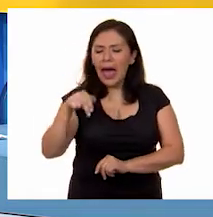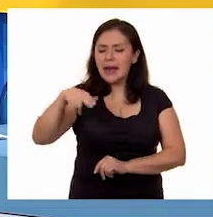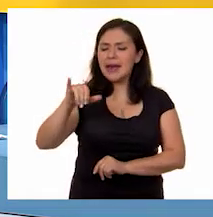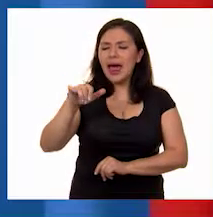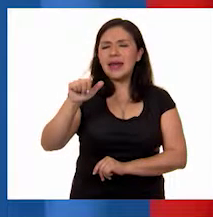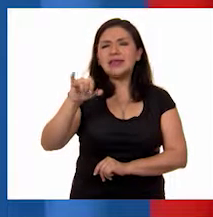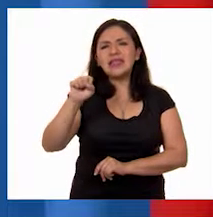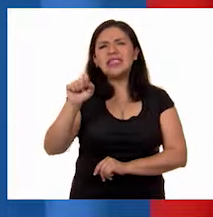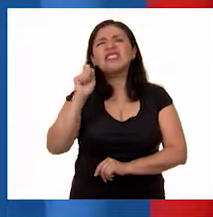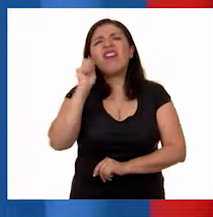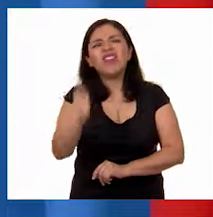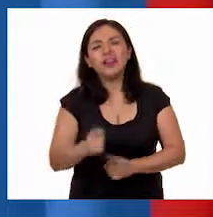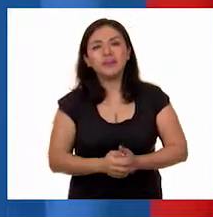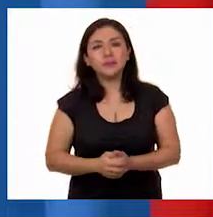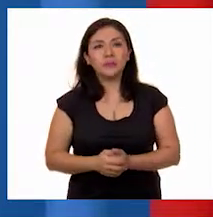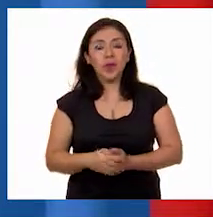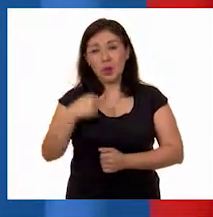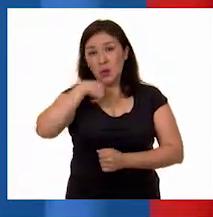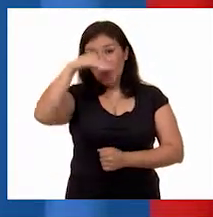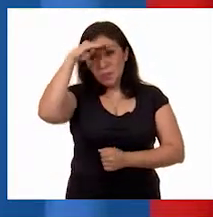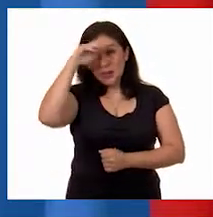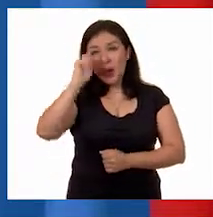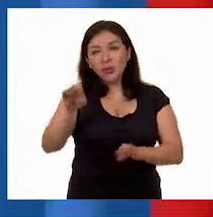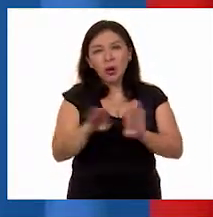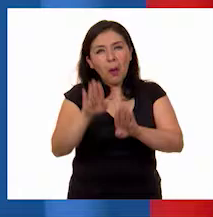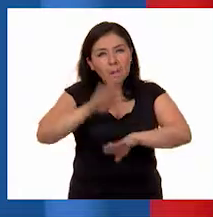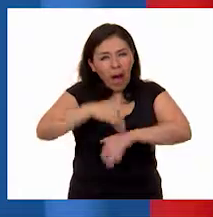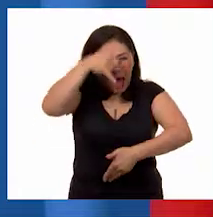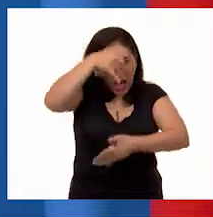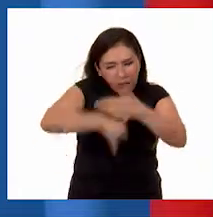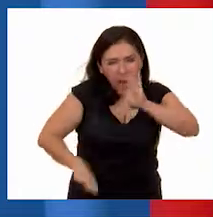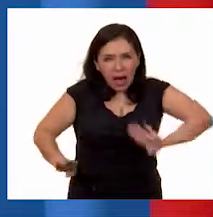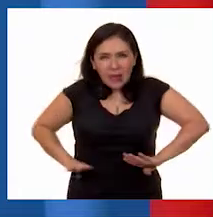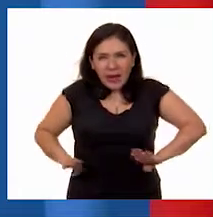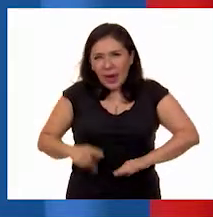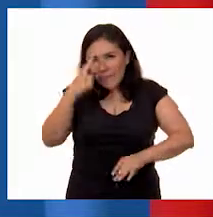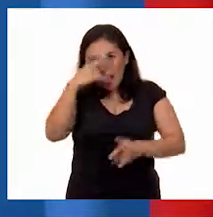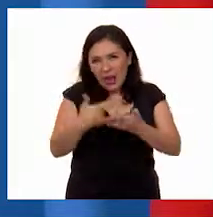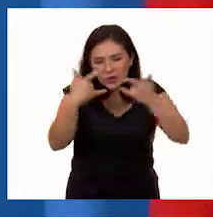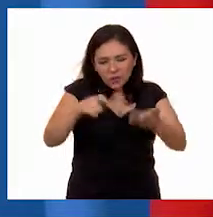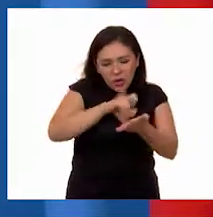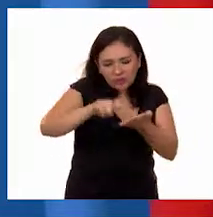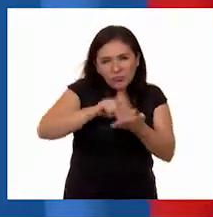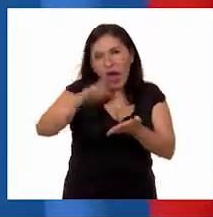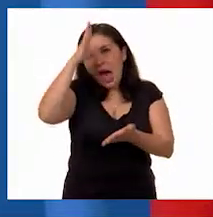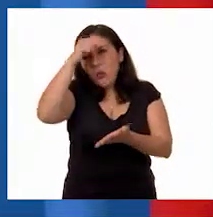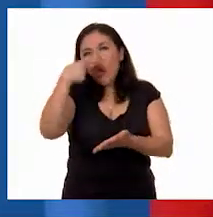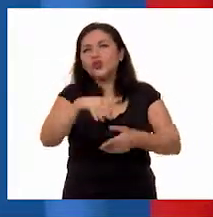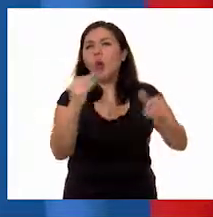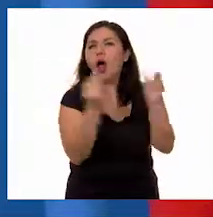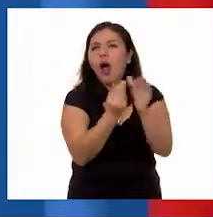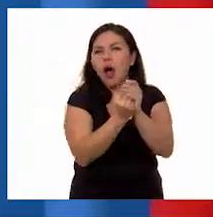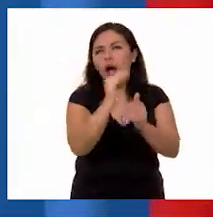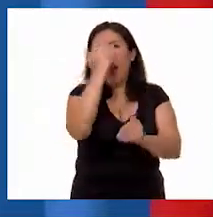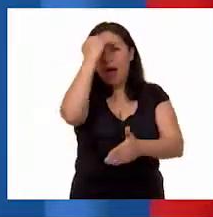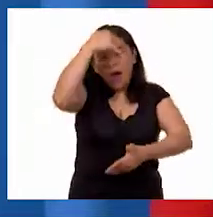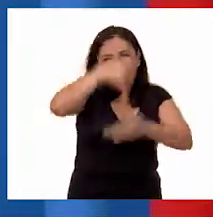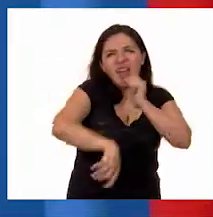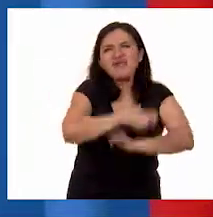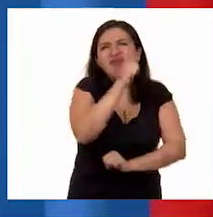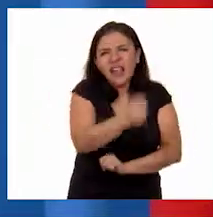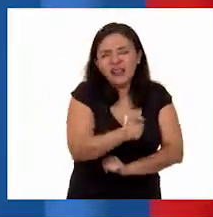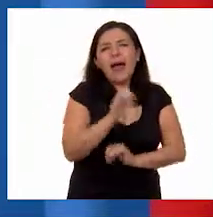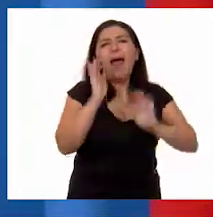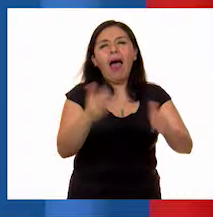texto? Diría que es profundizar en las características de un texto de acuerdo con su tipo para conocer más sobre él y